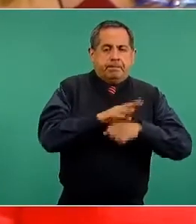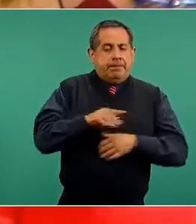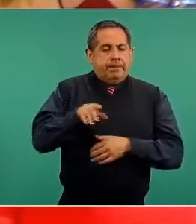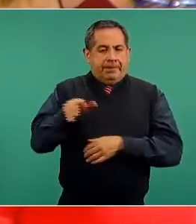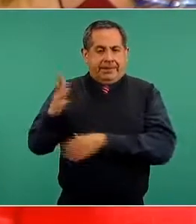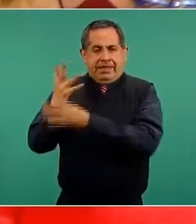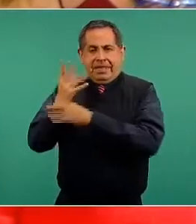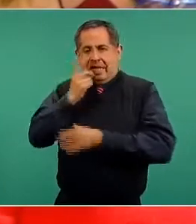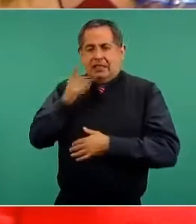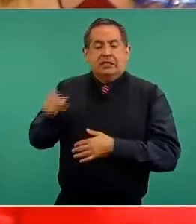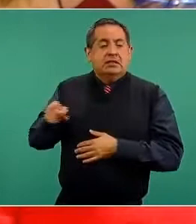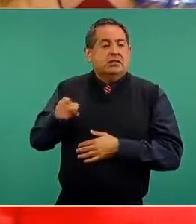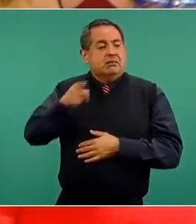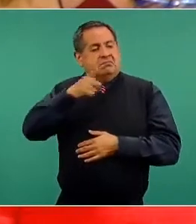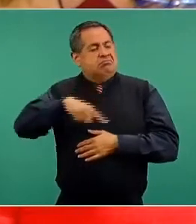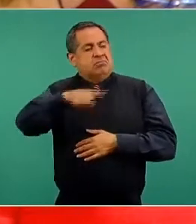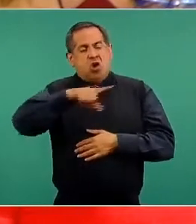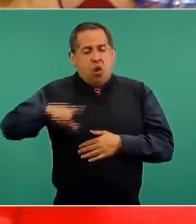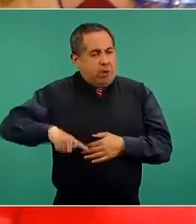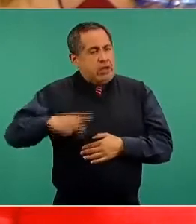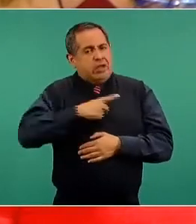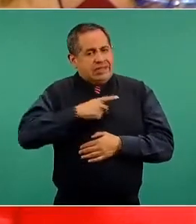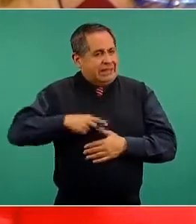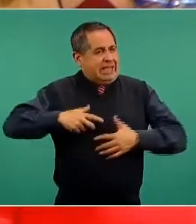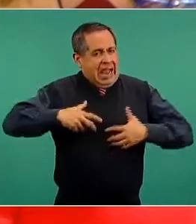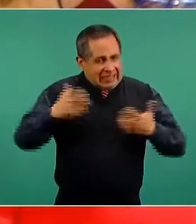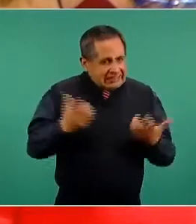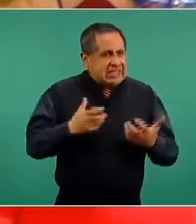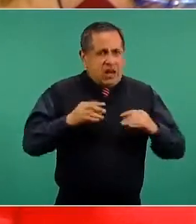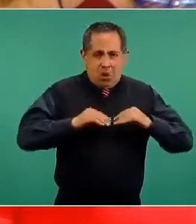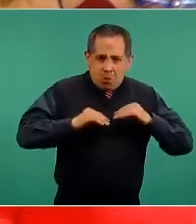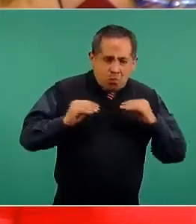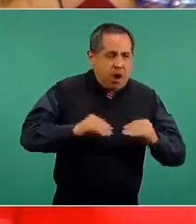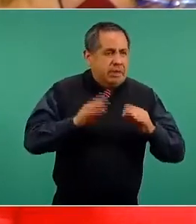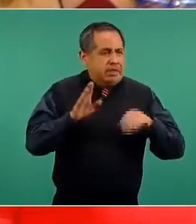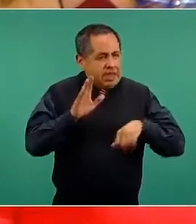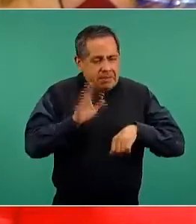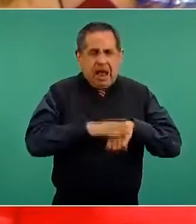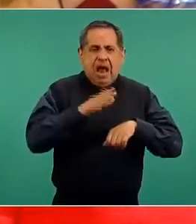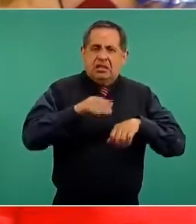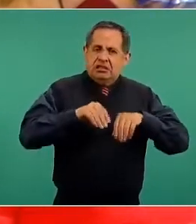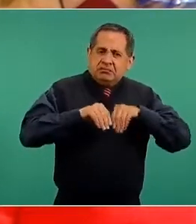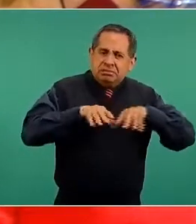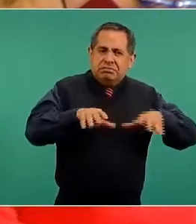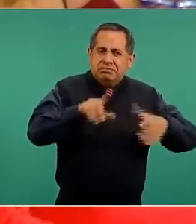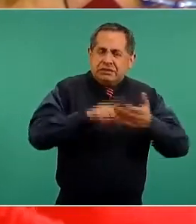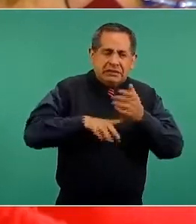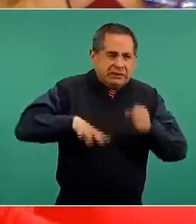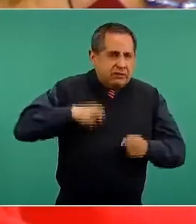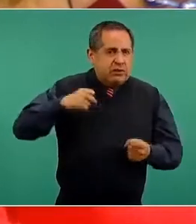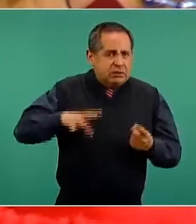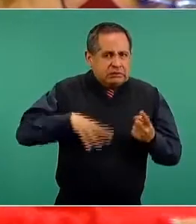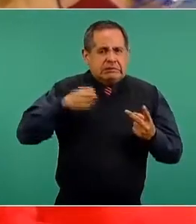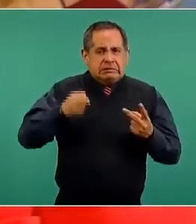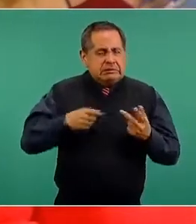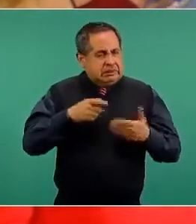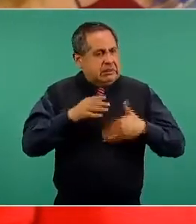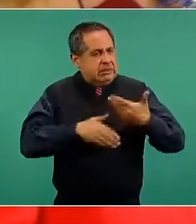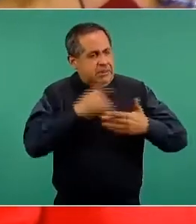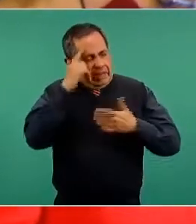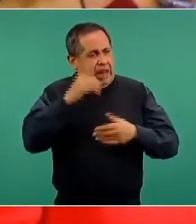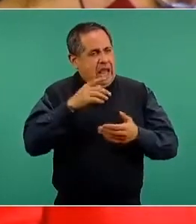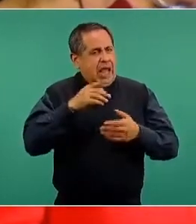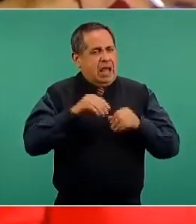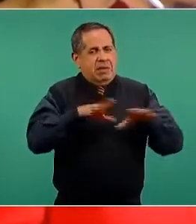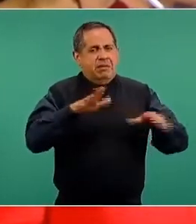que los gobiernos deben responder o deben hacer una mayor expansión de sus esfuerzos para detener la